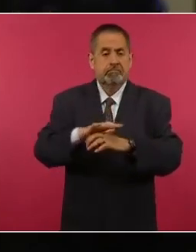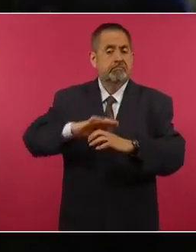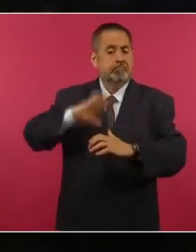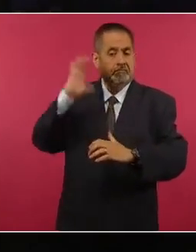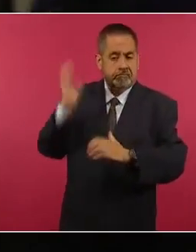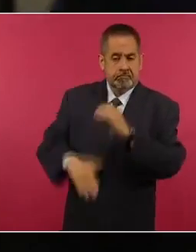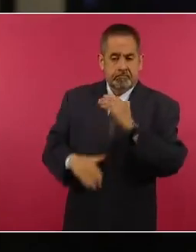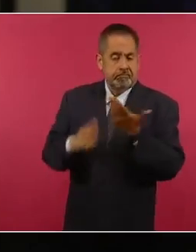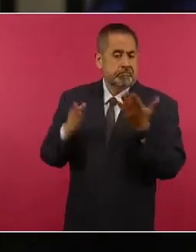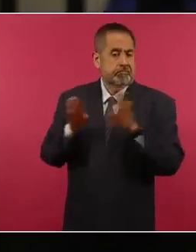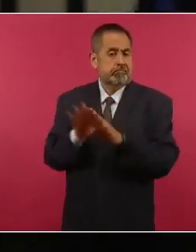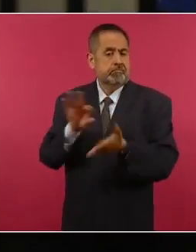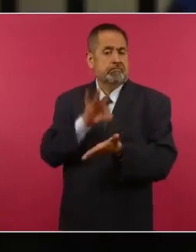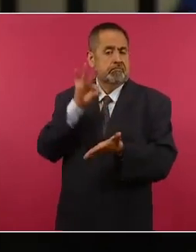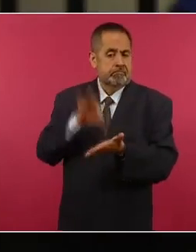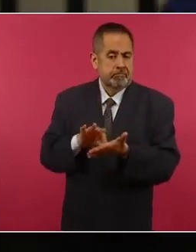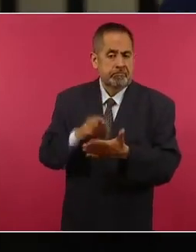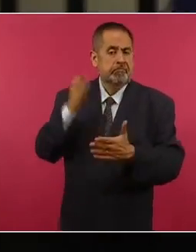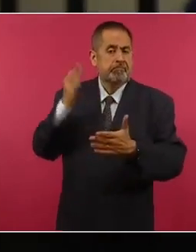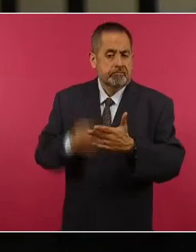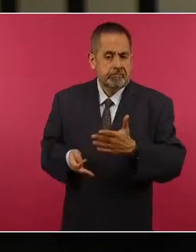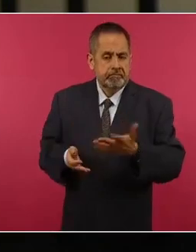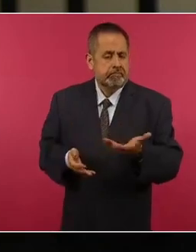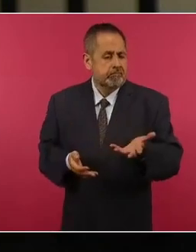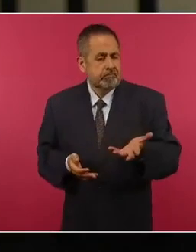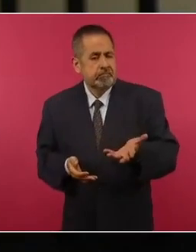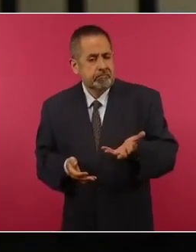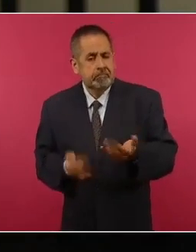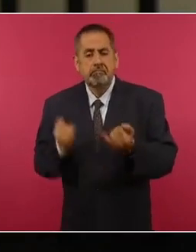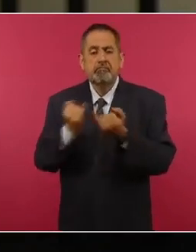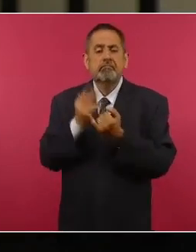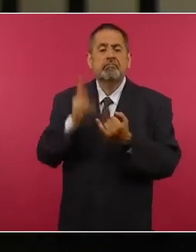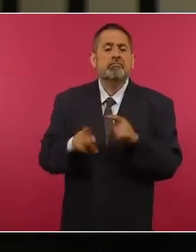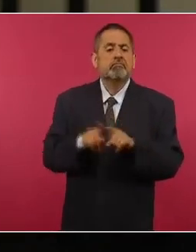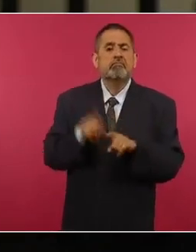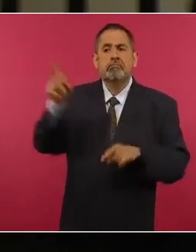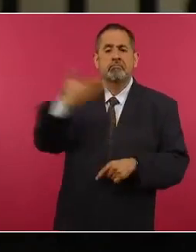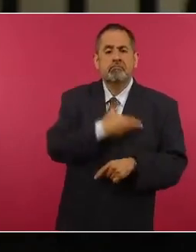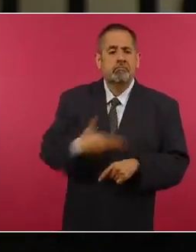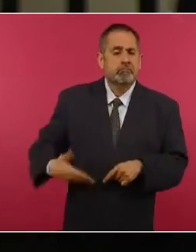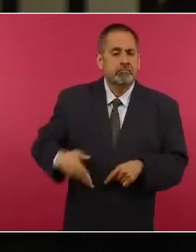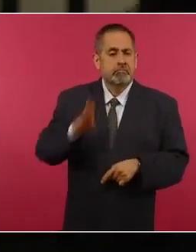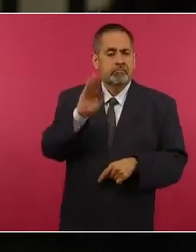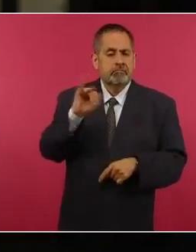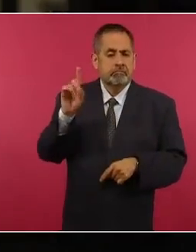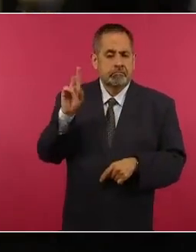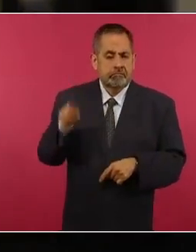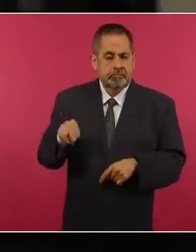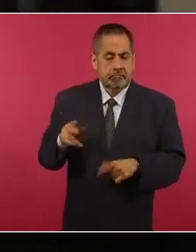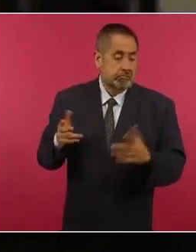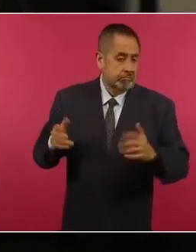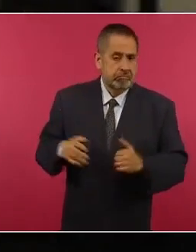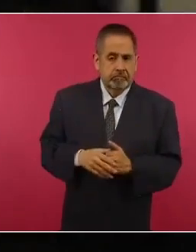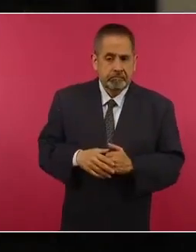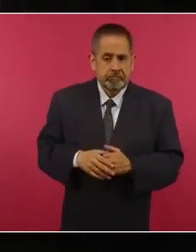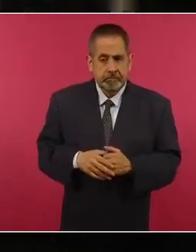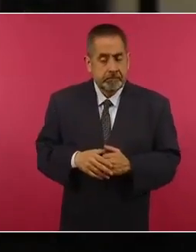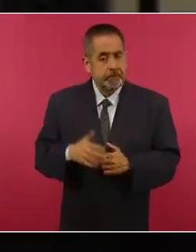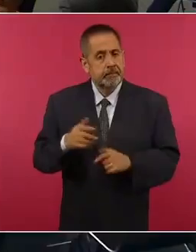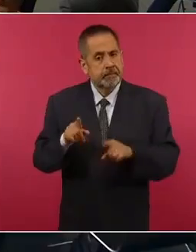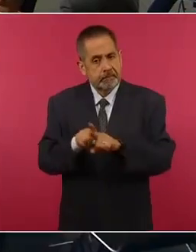terminar, como en algún momento lo hizo el presidente Biden. Y si